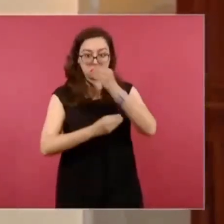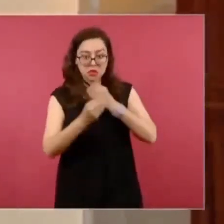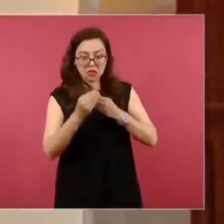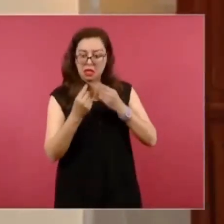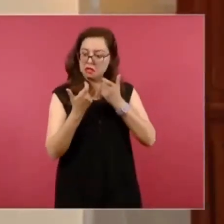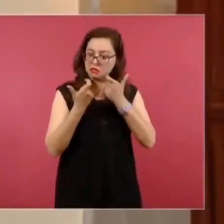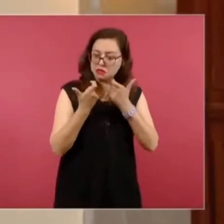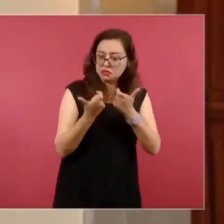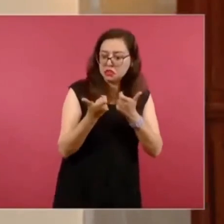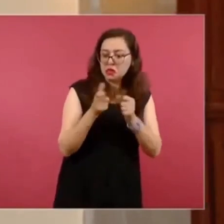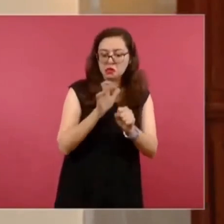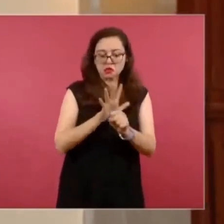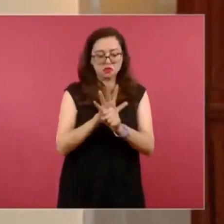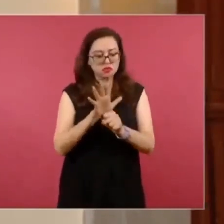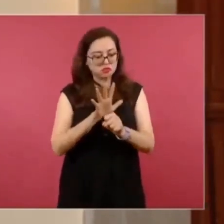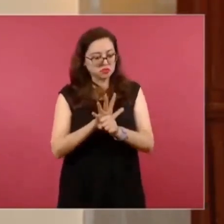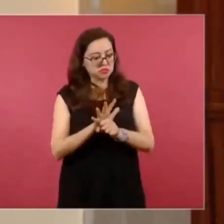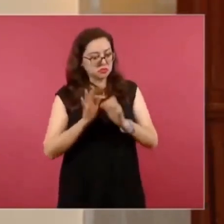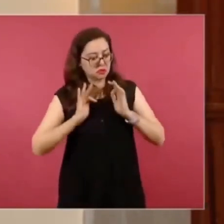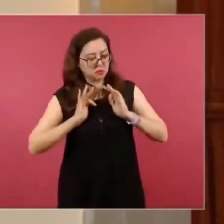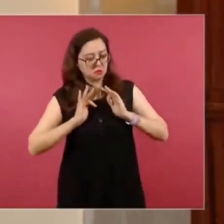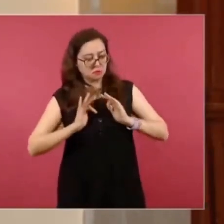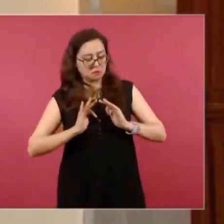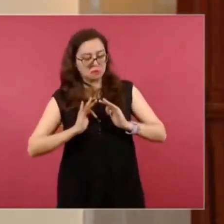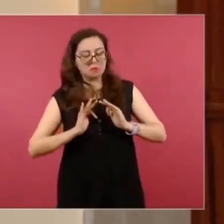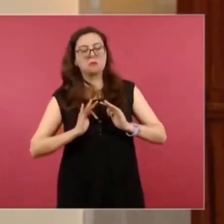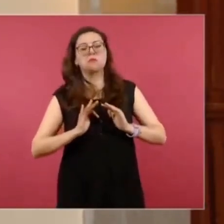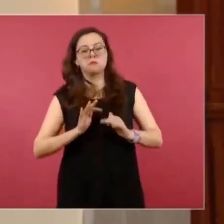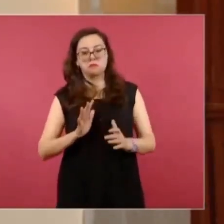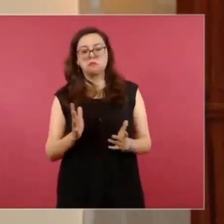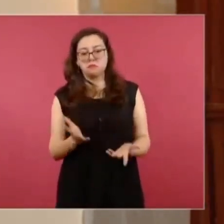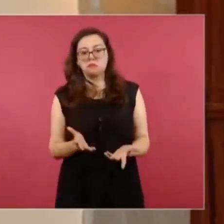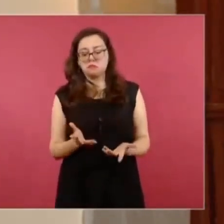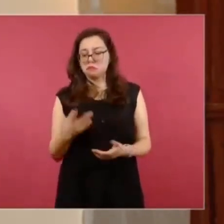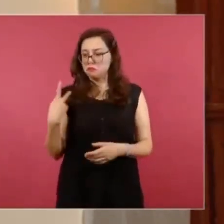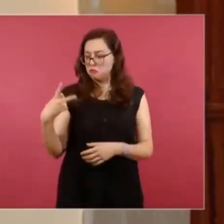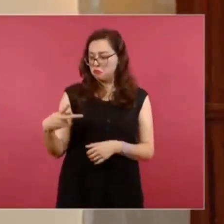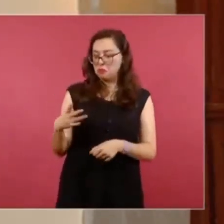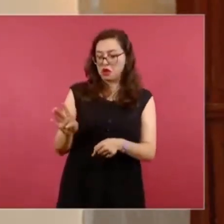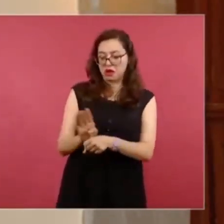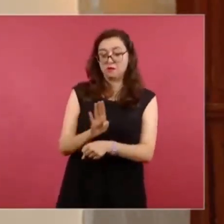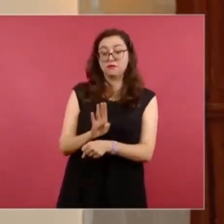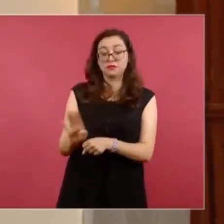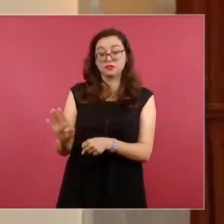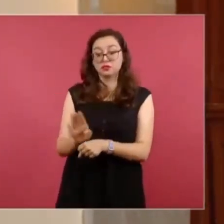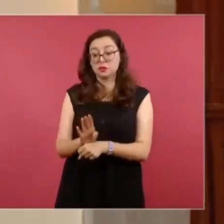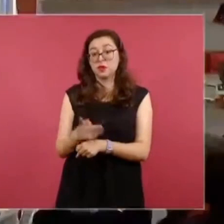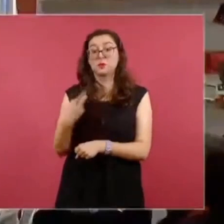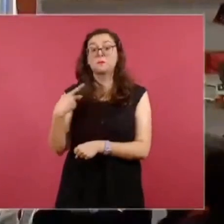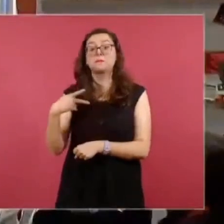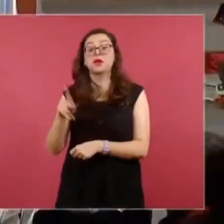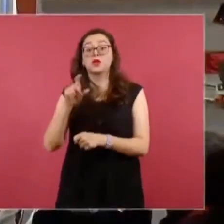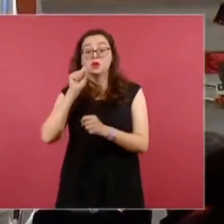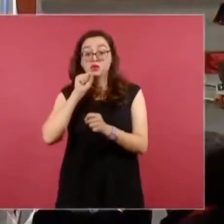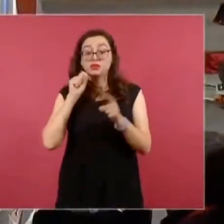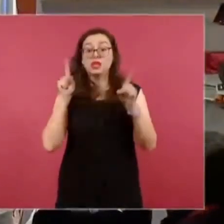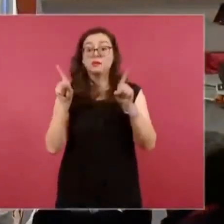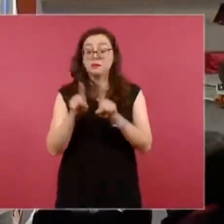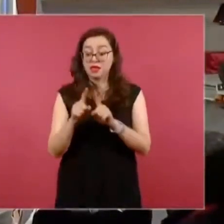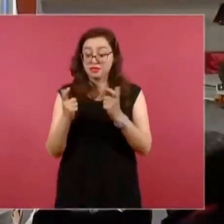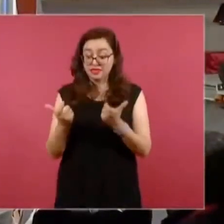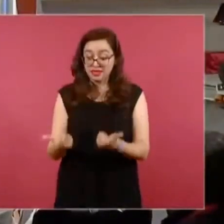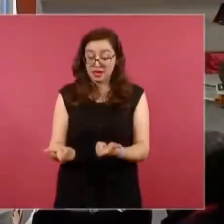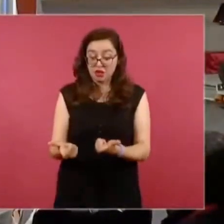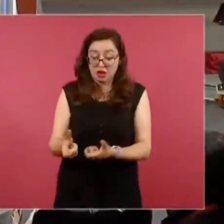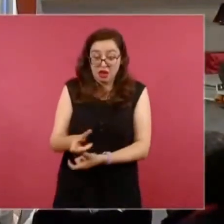comodidad a las clases que directamente reciben el beneficio, sino que impulsarán notablemente el